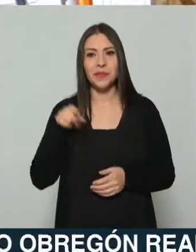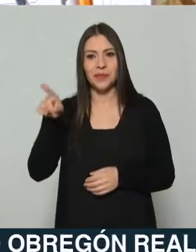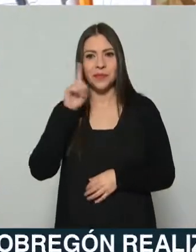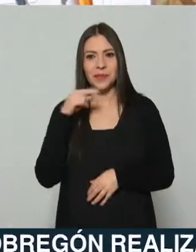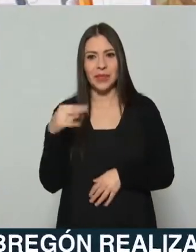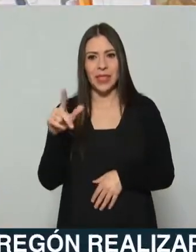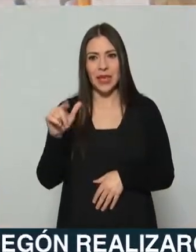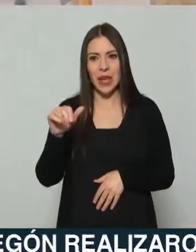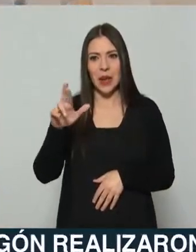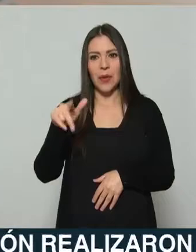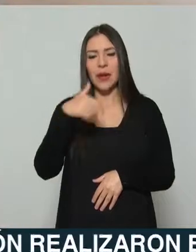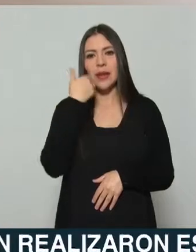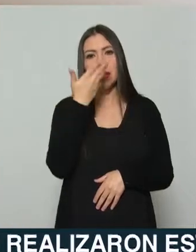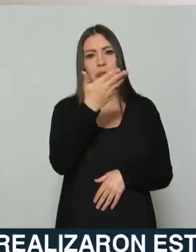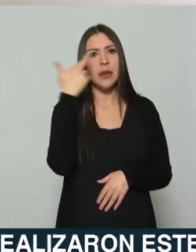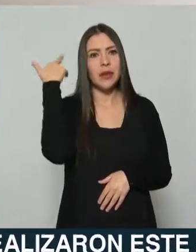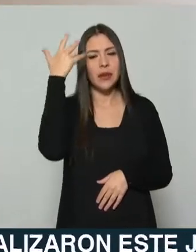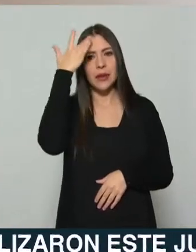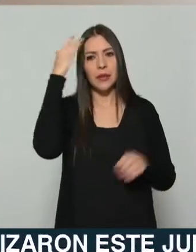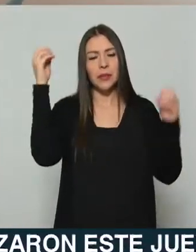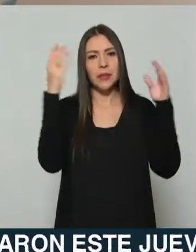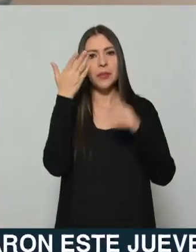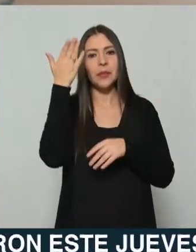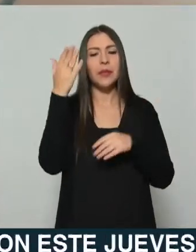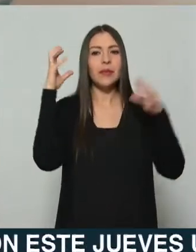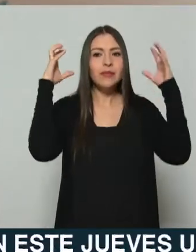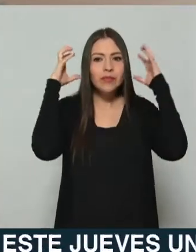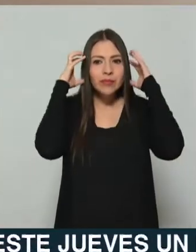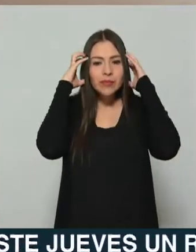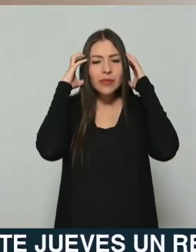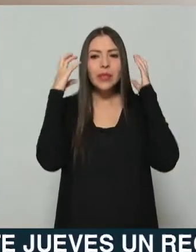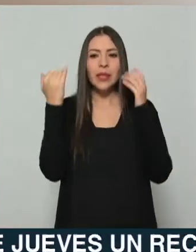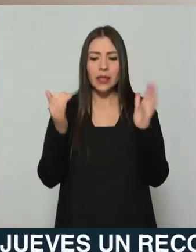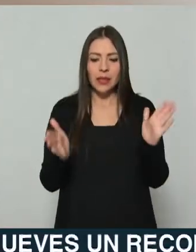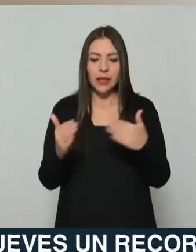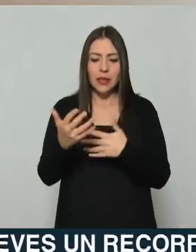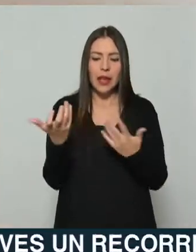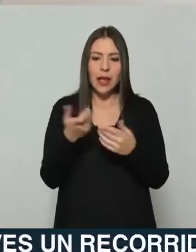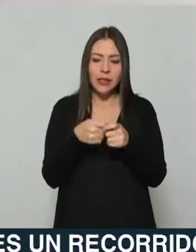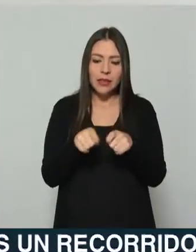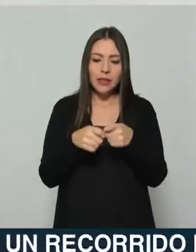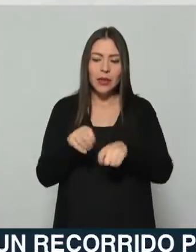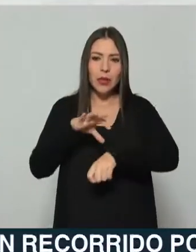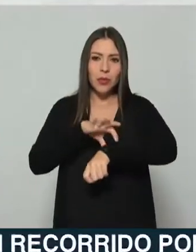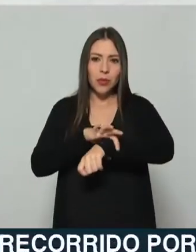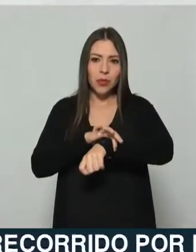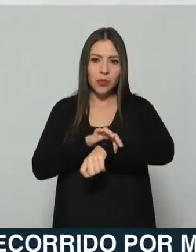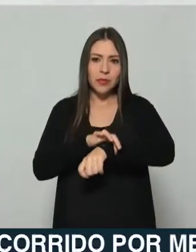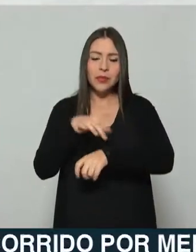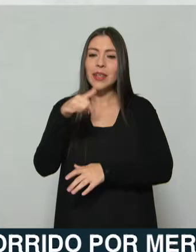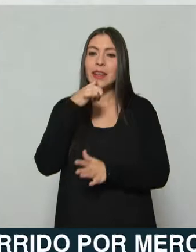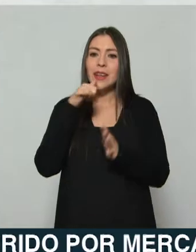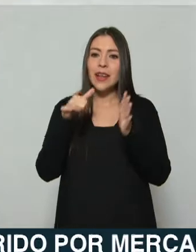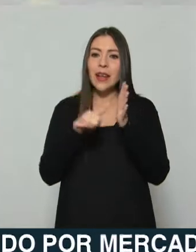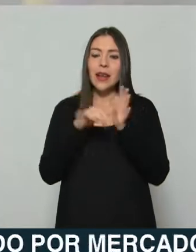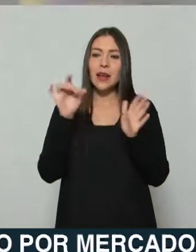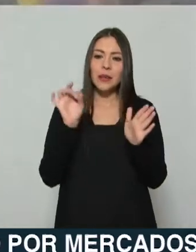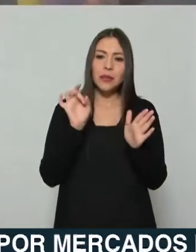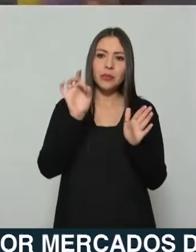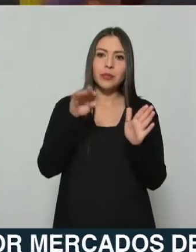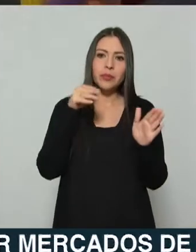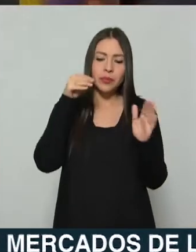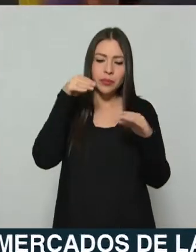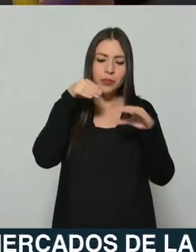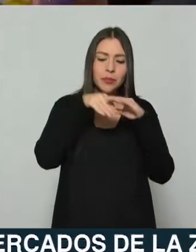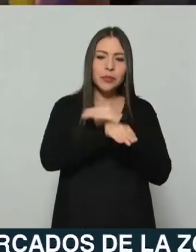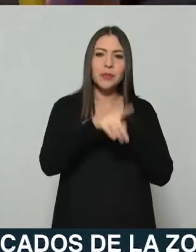Reyes Magos unos audífonos y un set para hacer pulseras. Pero en su carta que escribió y depositó en el buzón del Palacio Postal, también